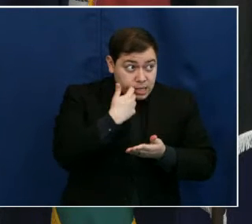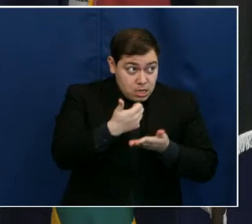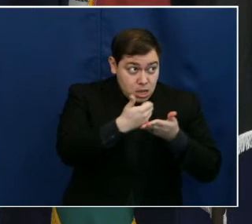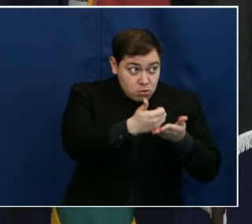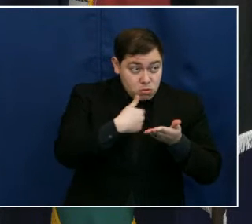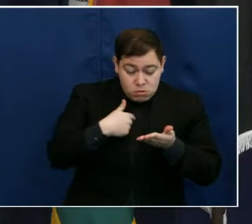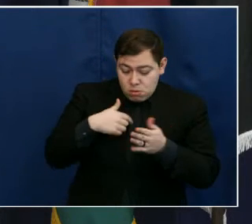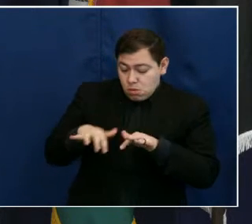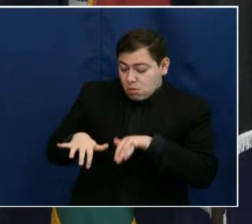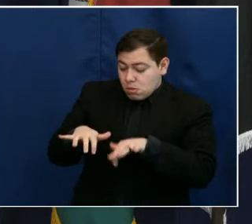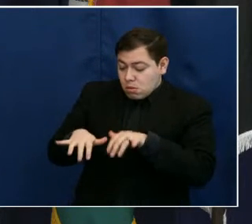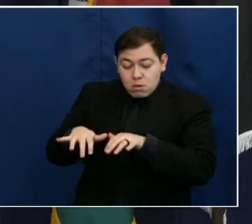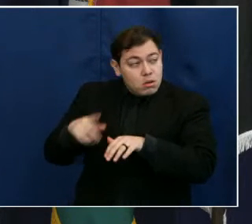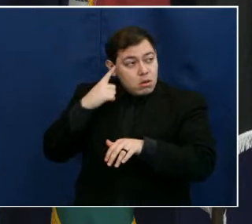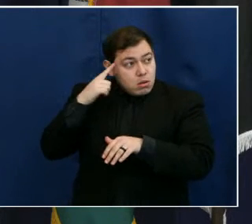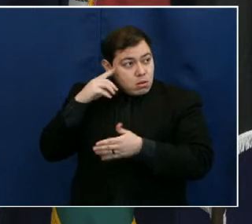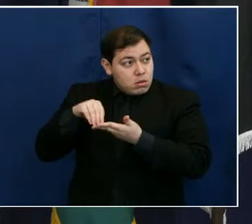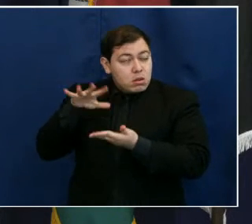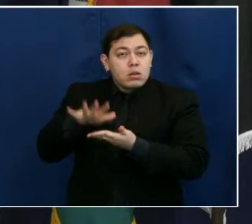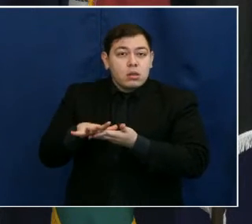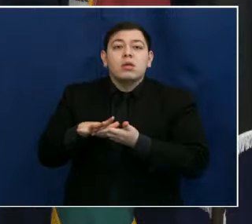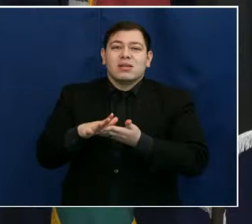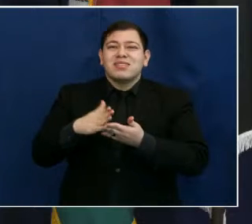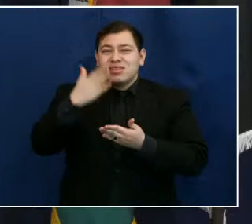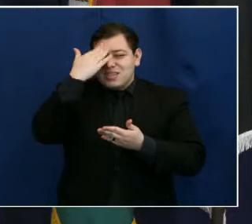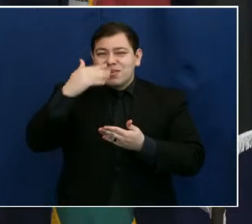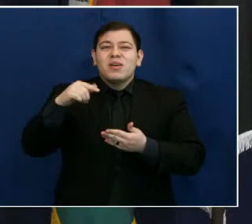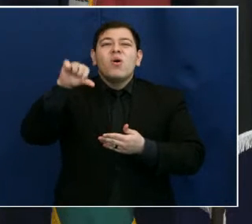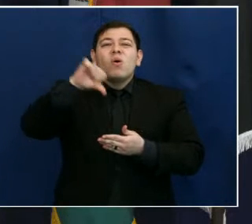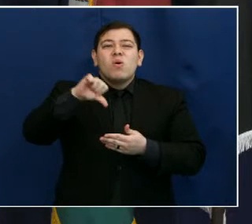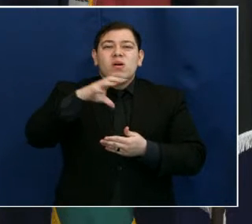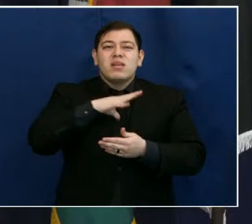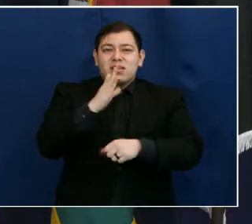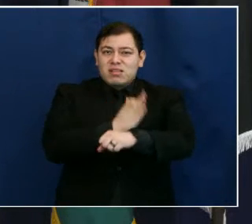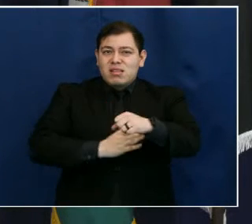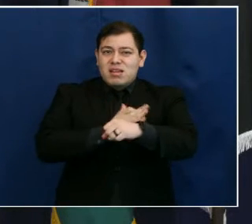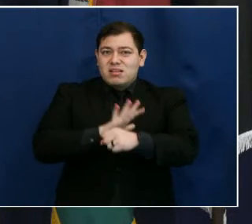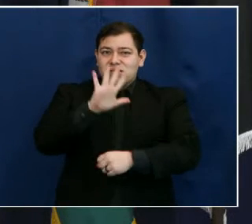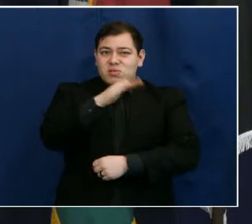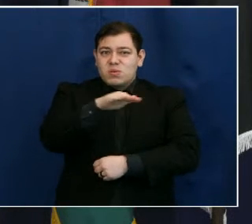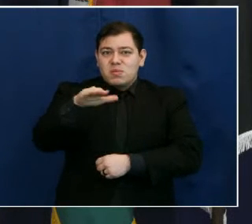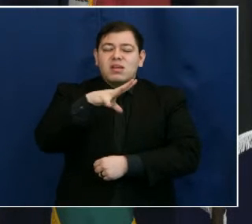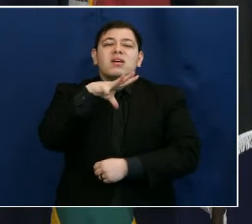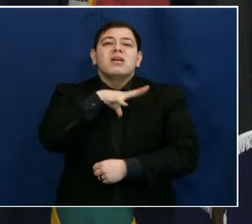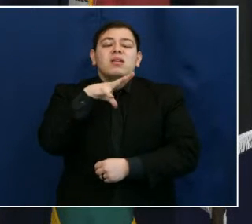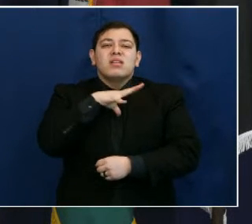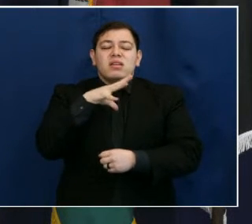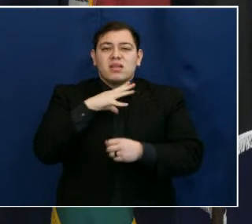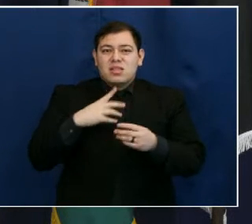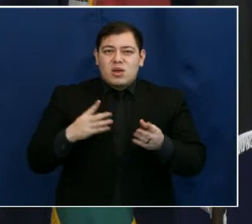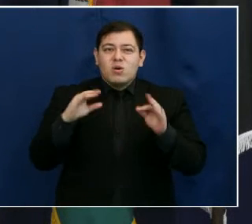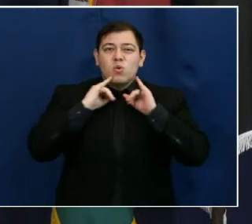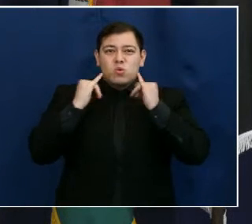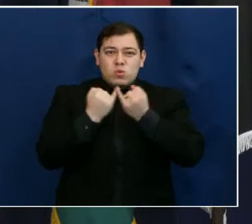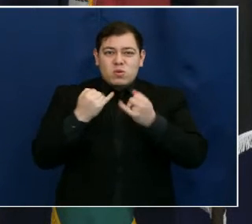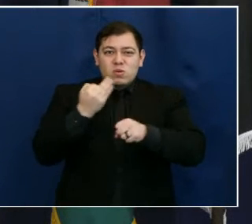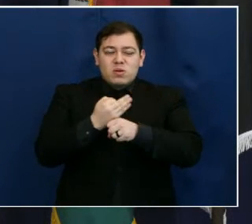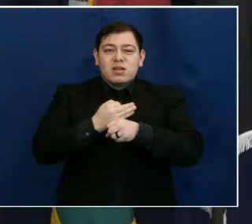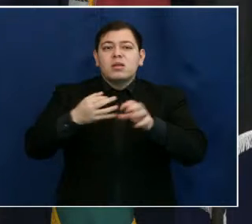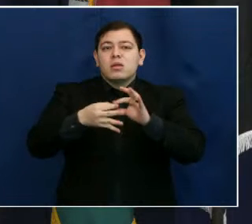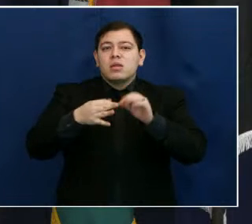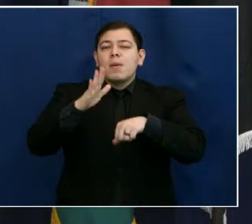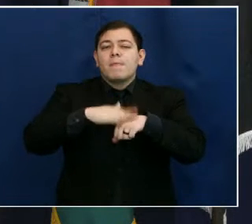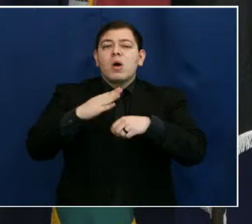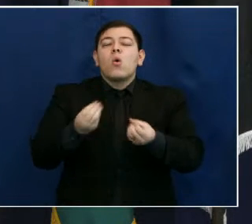información específicamente en cuanto a cuántas personas latinas de la tercera edad se han vacunado, pero por el momento estamos haciendo